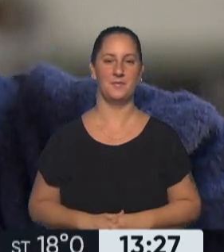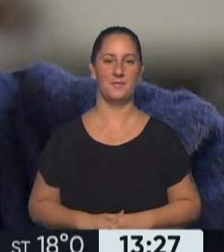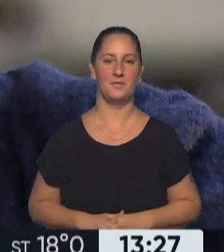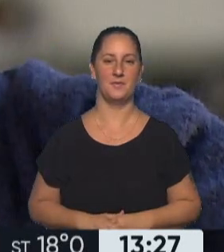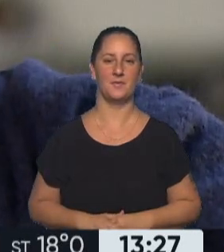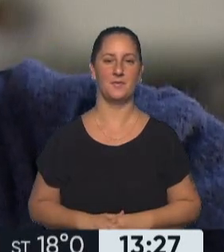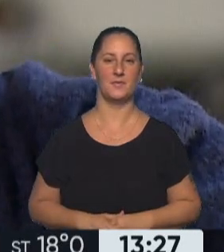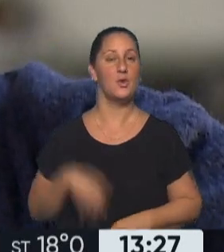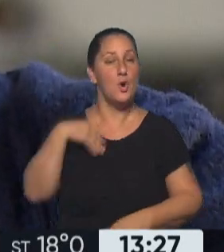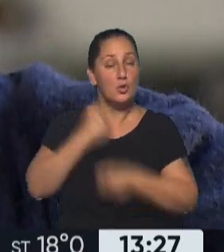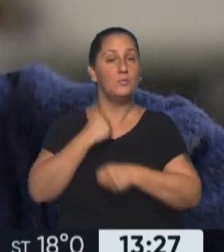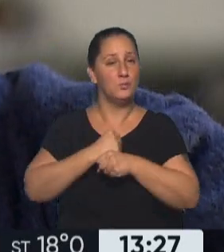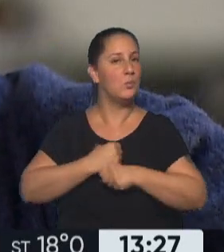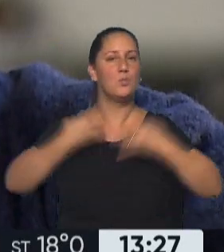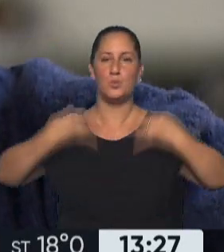que hizo bien lo que hizo.